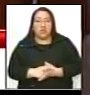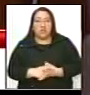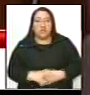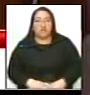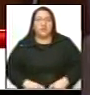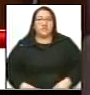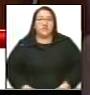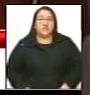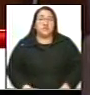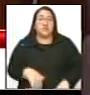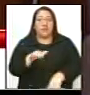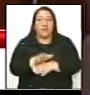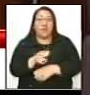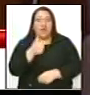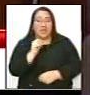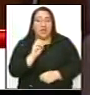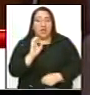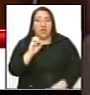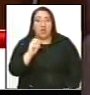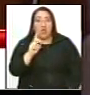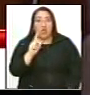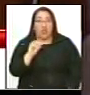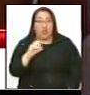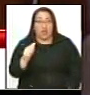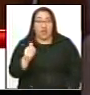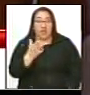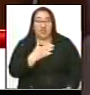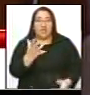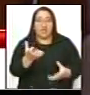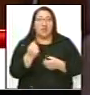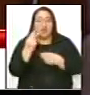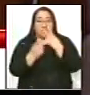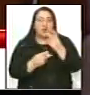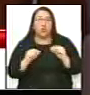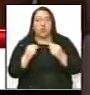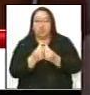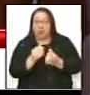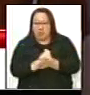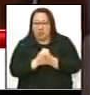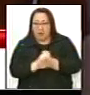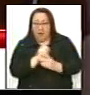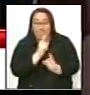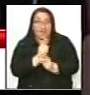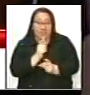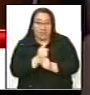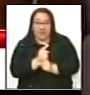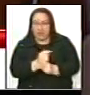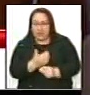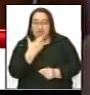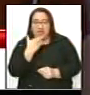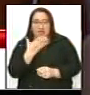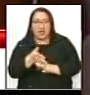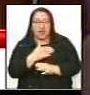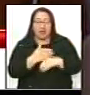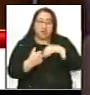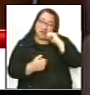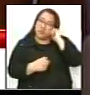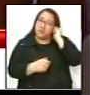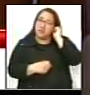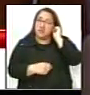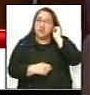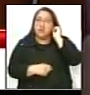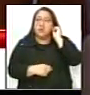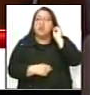el presidente de la República, general Manuel Audría, recibió la visita de un grupo de amigos personales, quienes, en calidad de